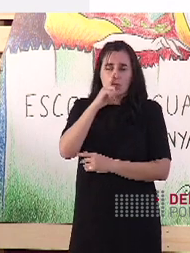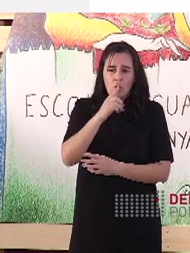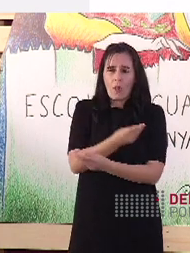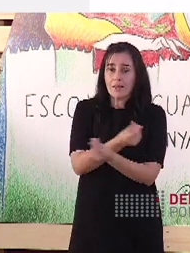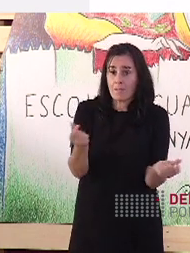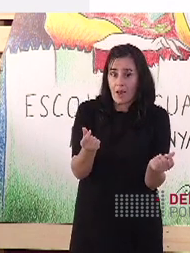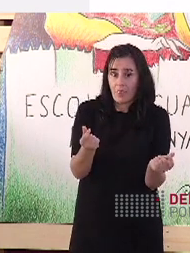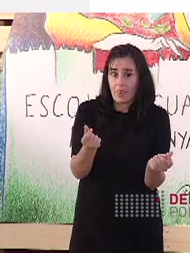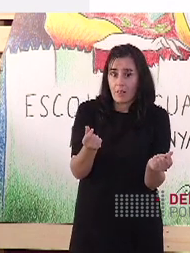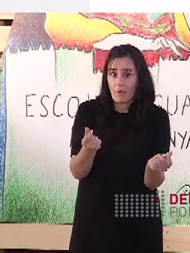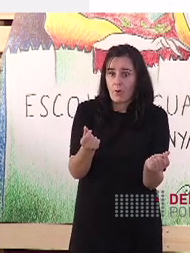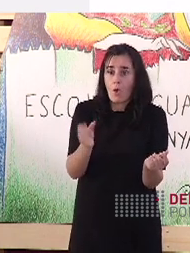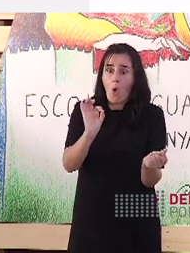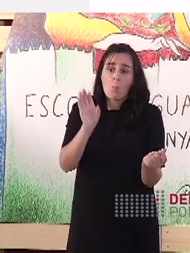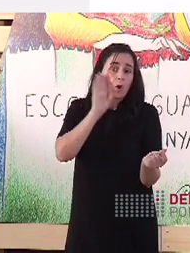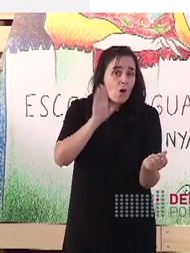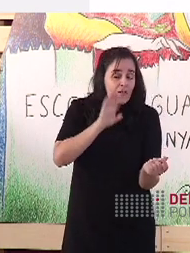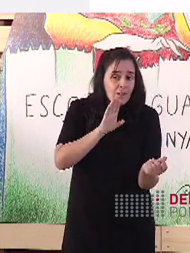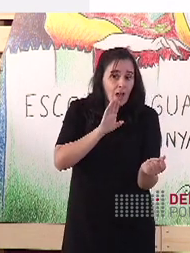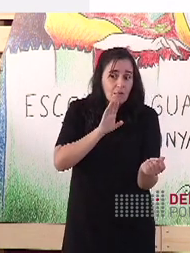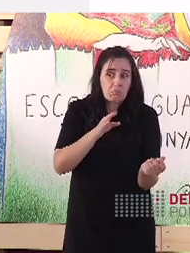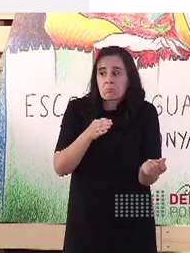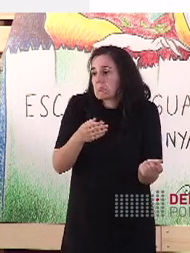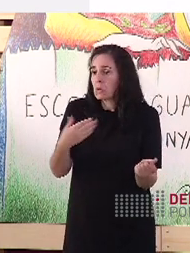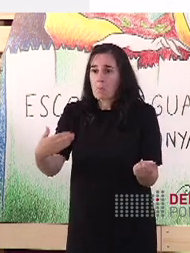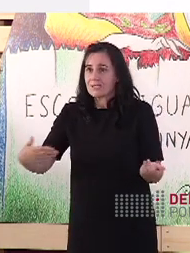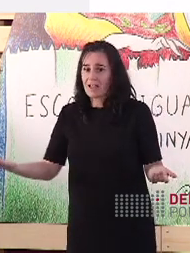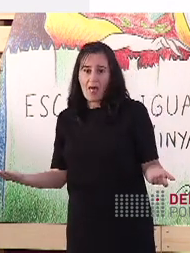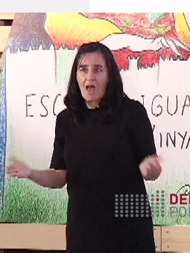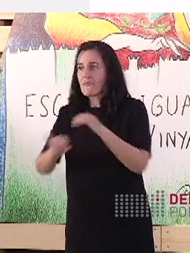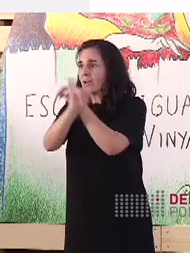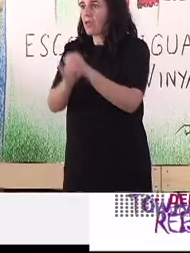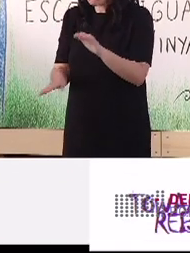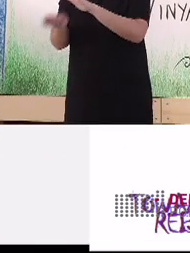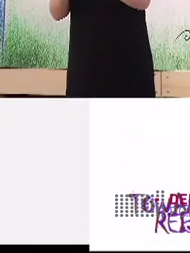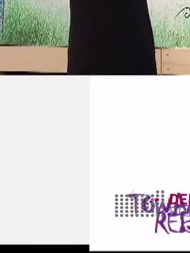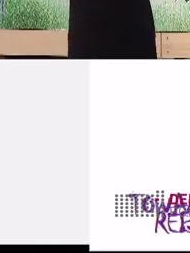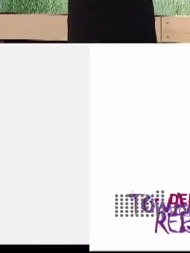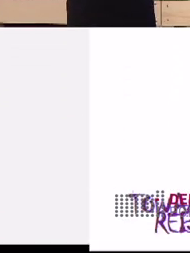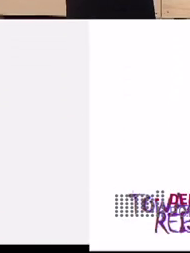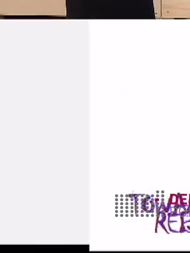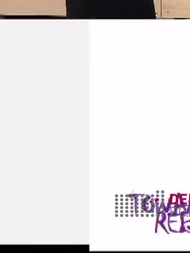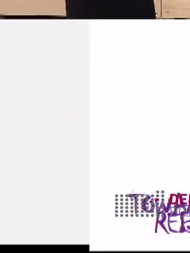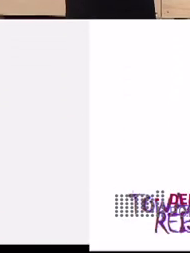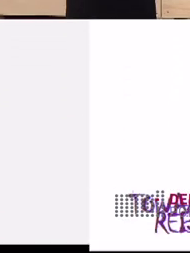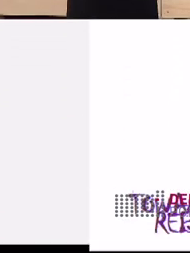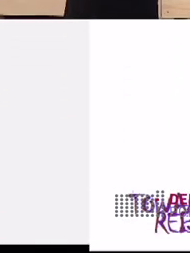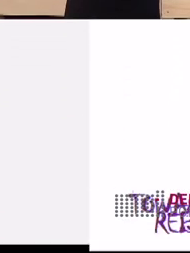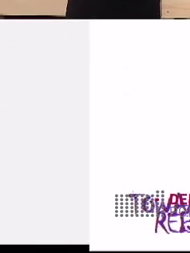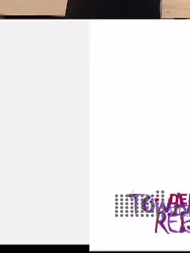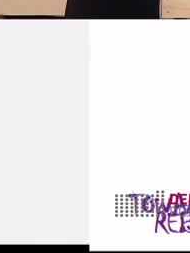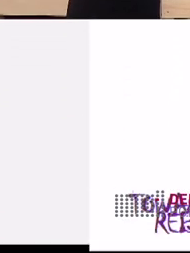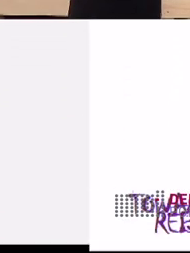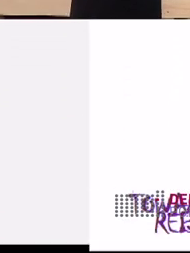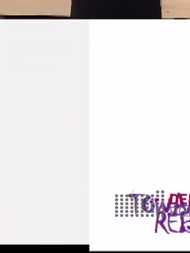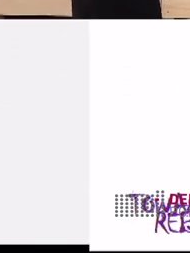malo va o la pornografía, nada malo va a pasar. La felicidad no desaparecerá del mundo, ni el sexo, ni la libertad. Solo un montón